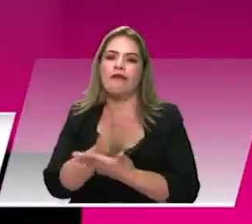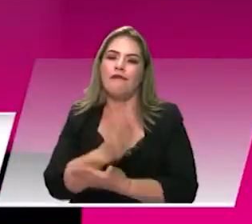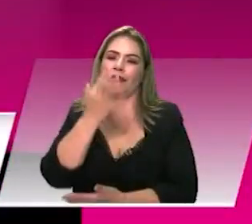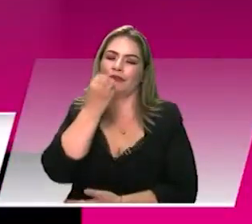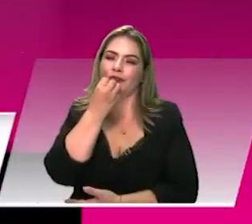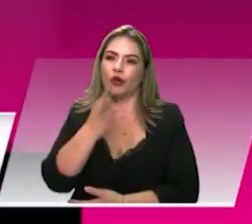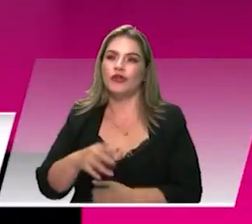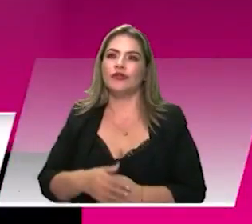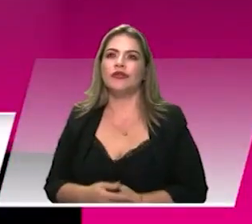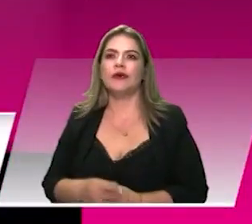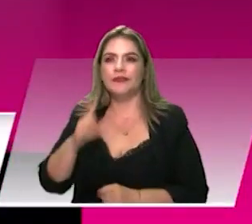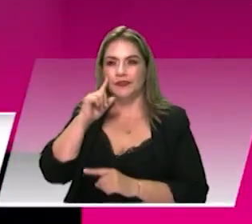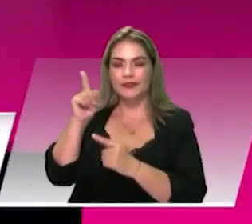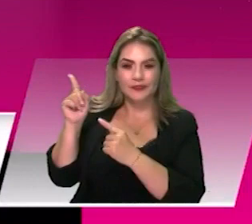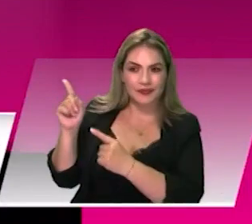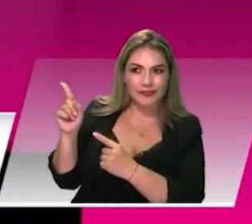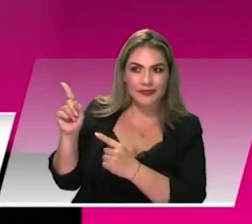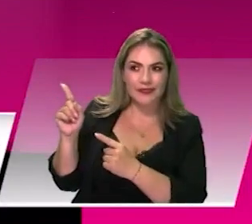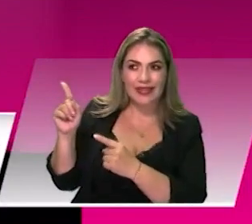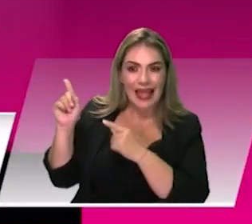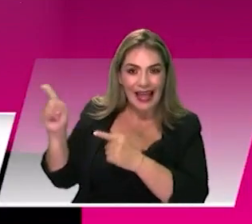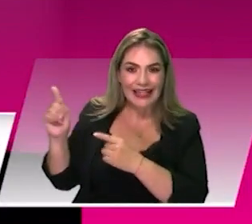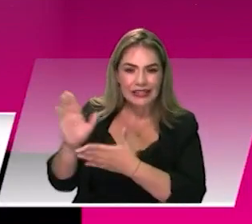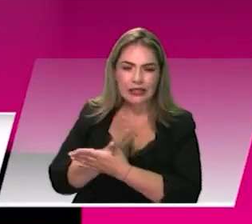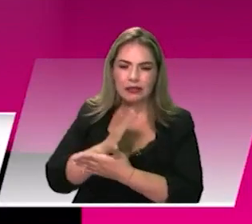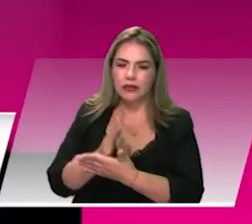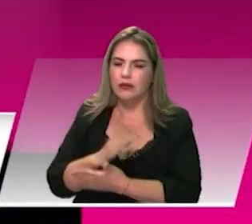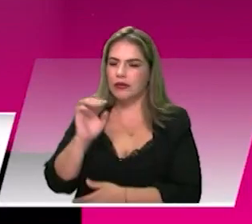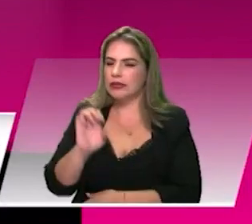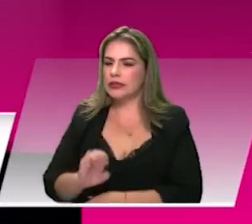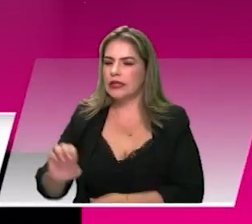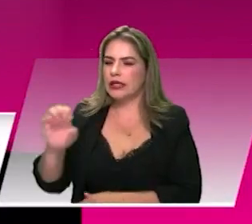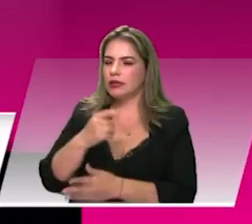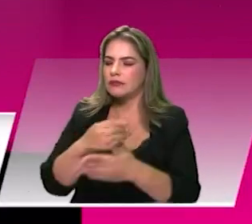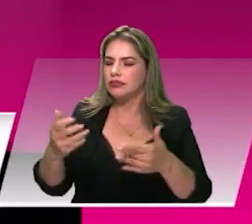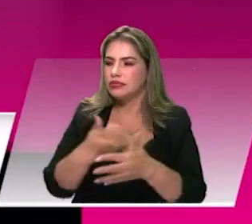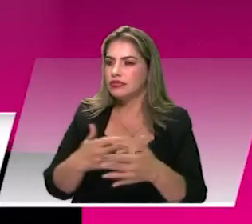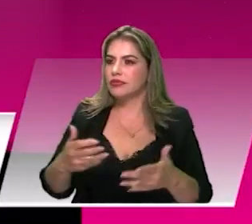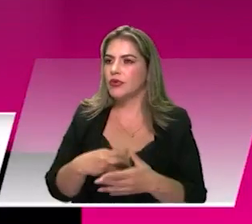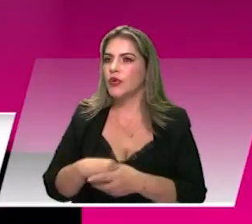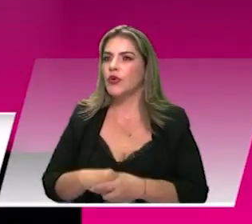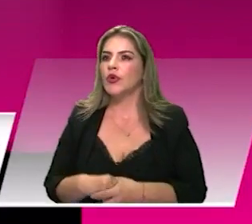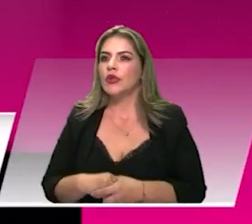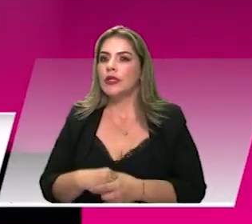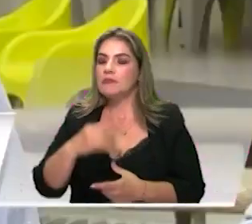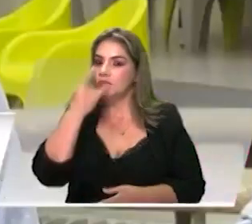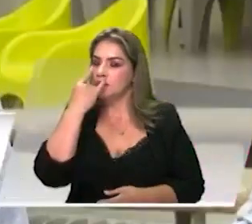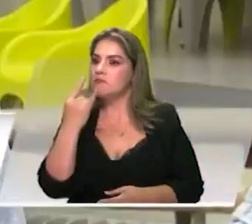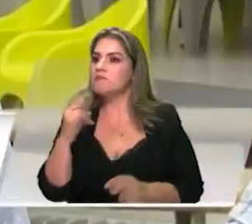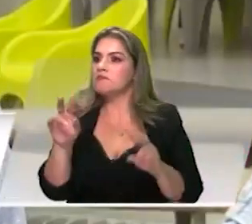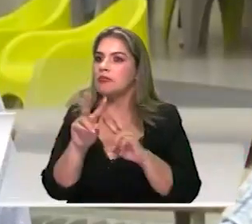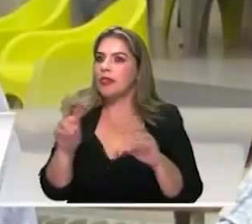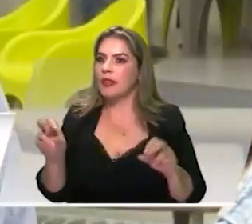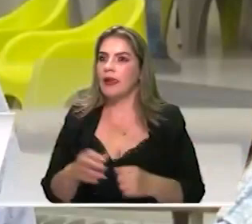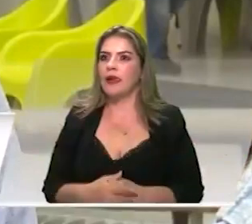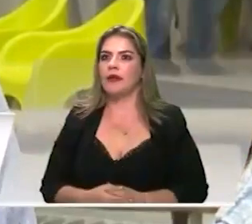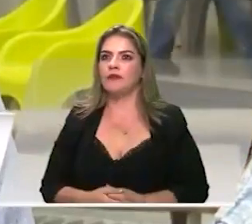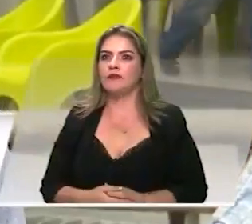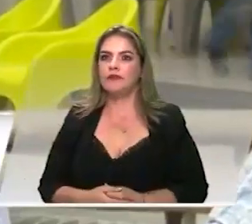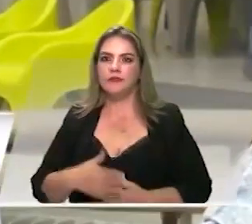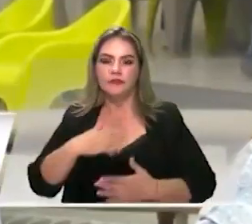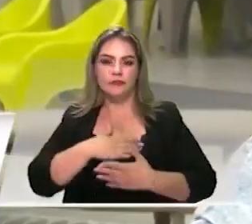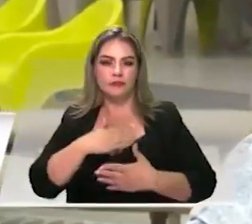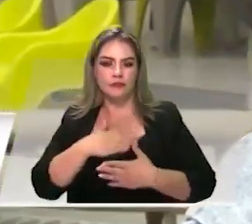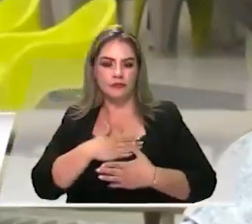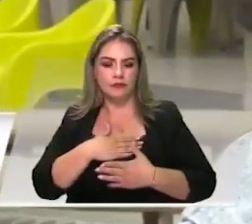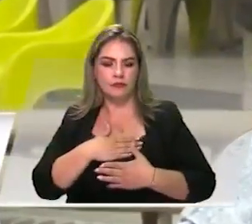invención de la ciencia en América Latina. Es un ensayo que incluso tiene un alcance muy interesante relacionado con nuestra propia editorial, nuestro